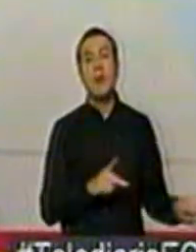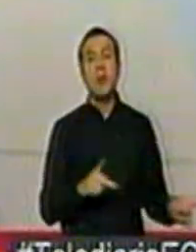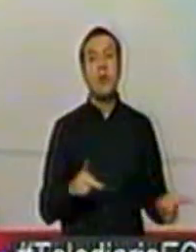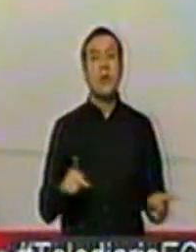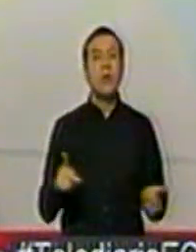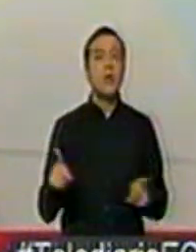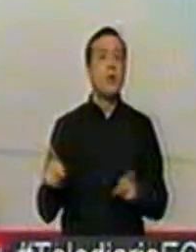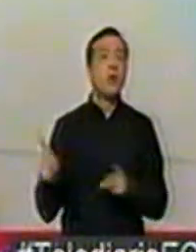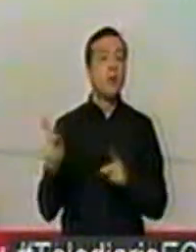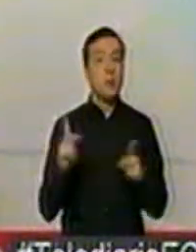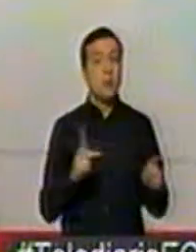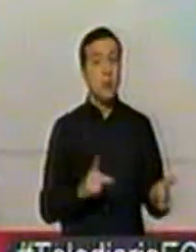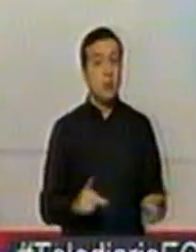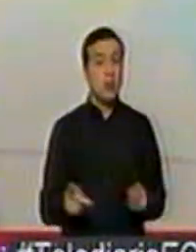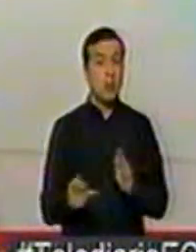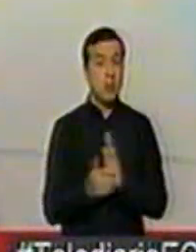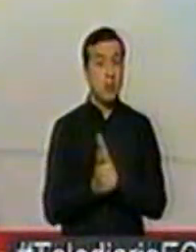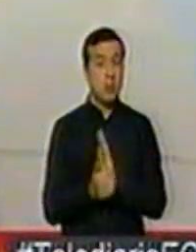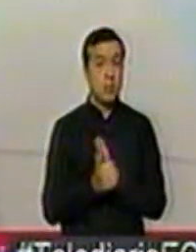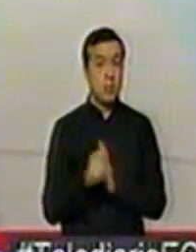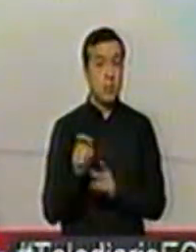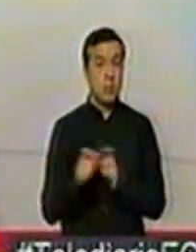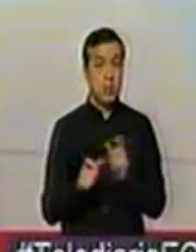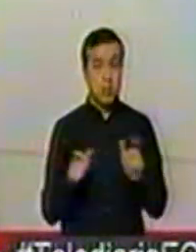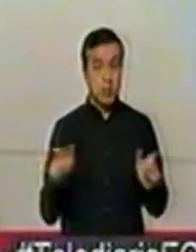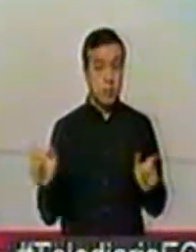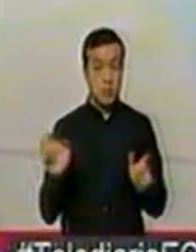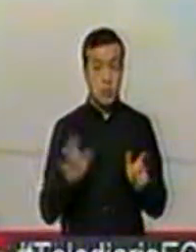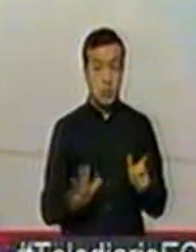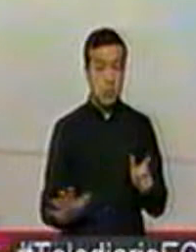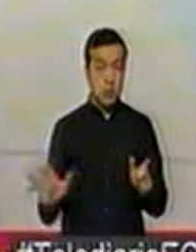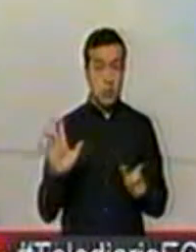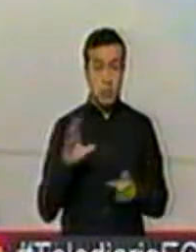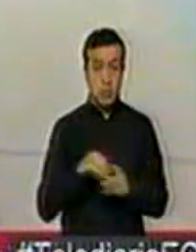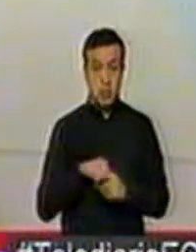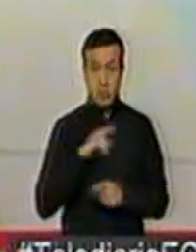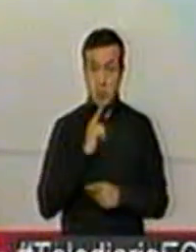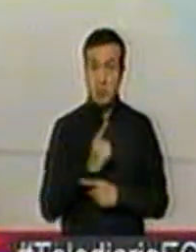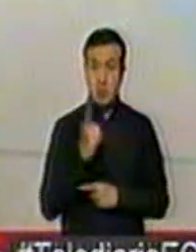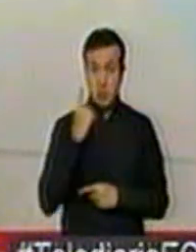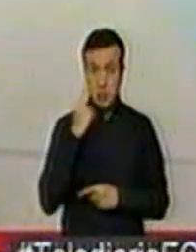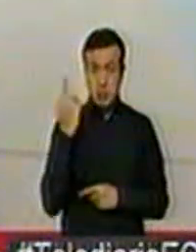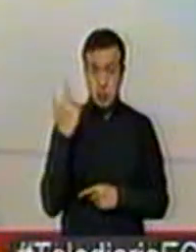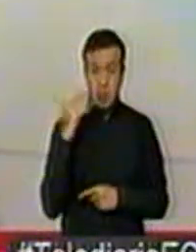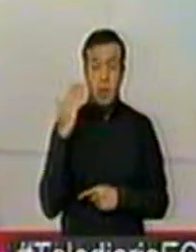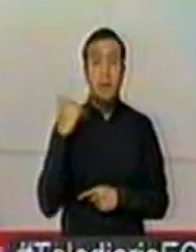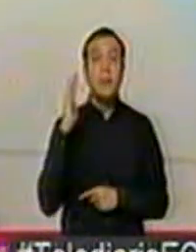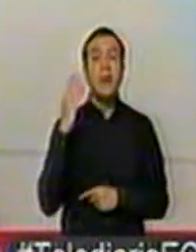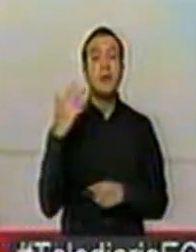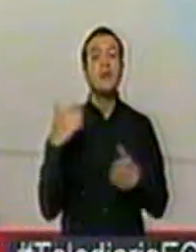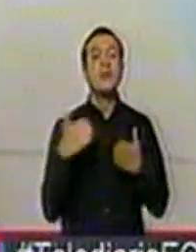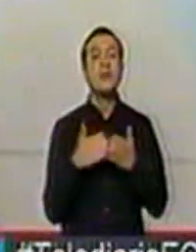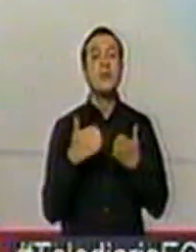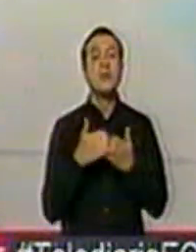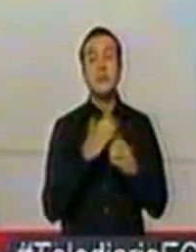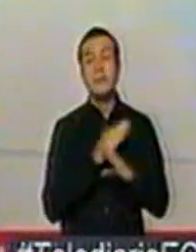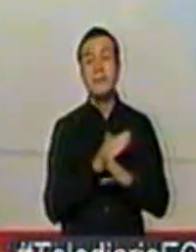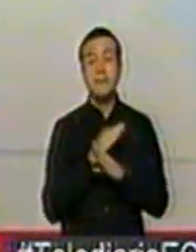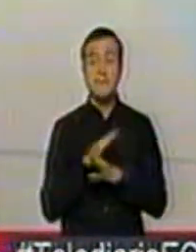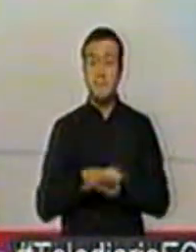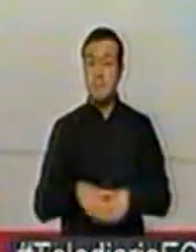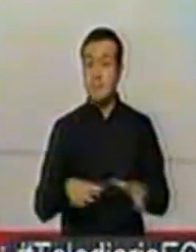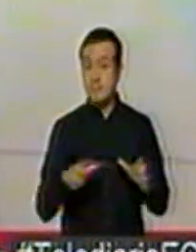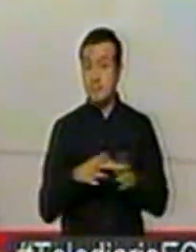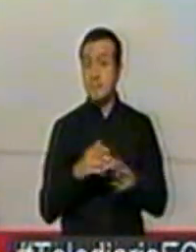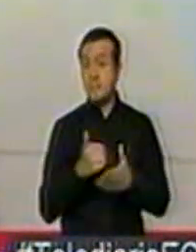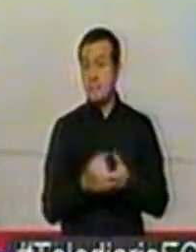nos permite la capacitación a los operadores a nivel local, que nos permite también, digamos, generar equipos de contención a nivel local y que